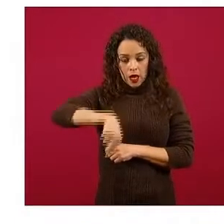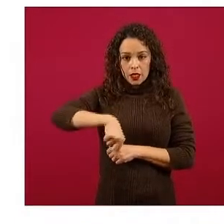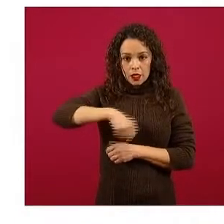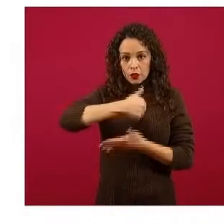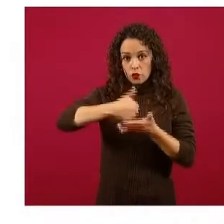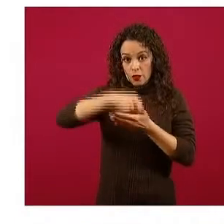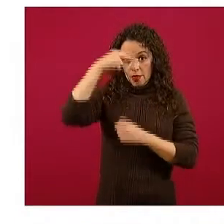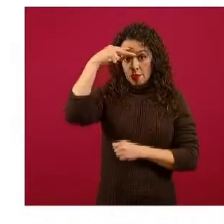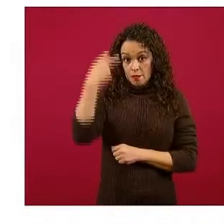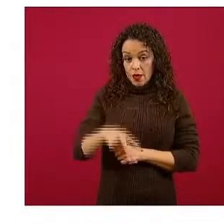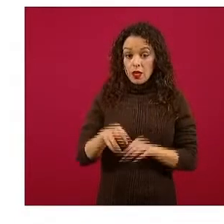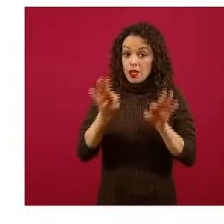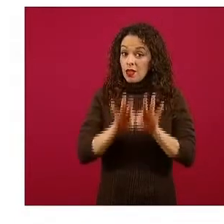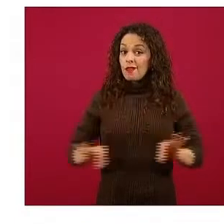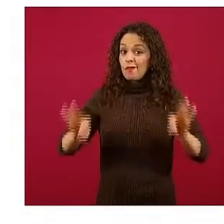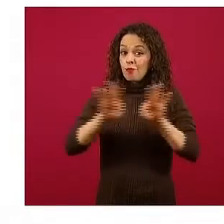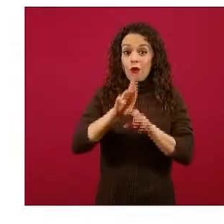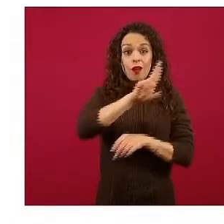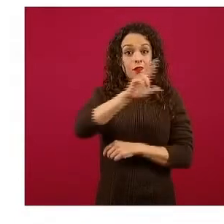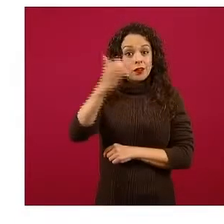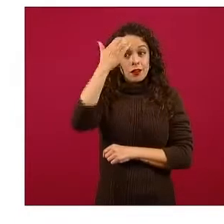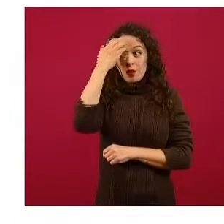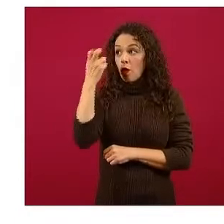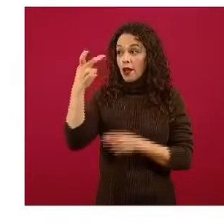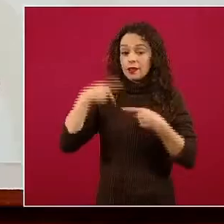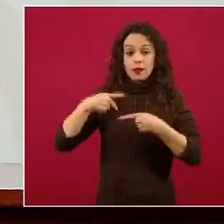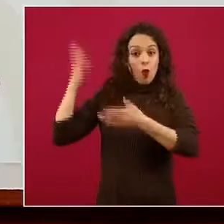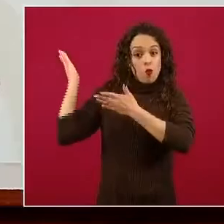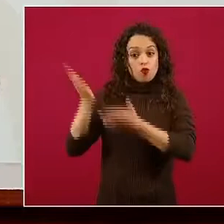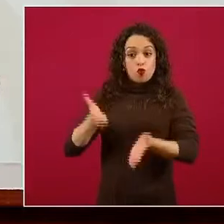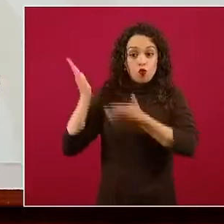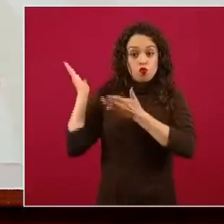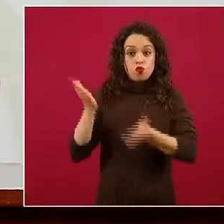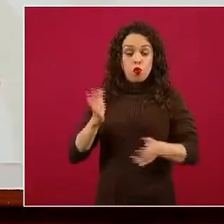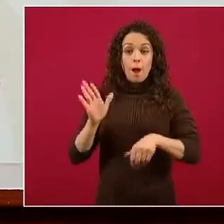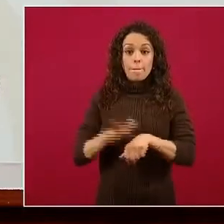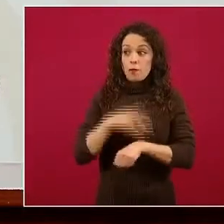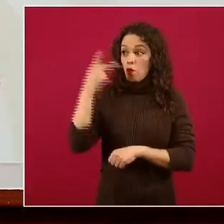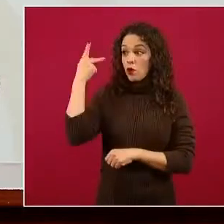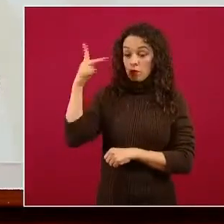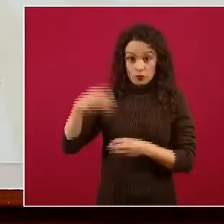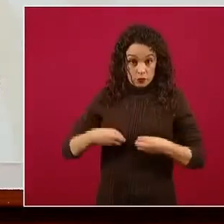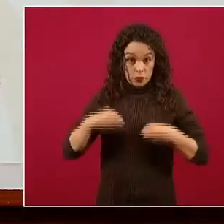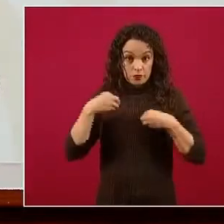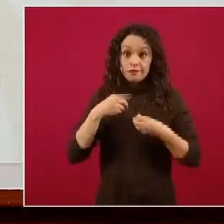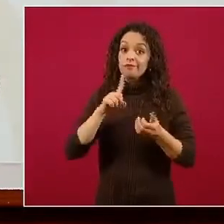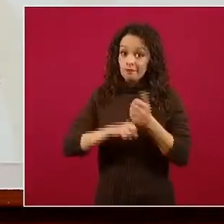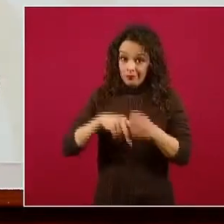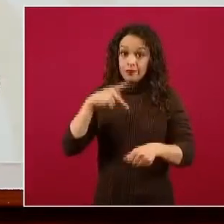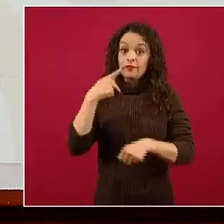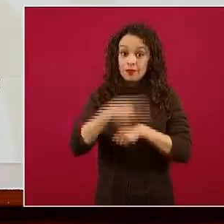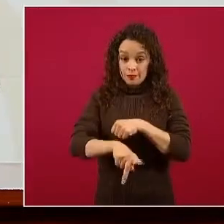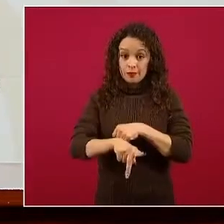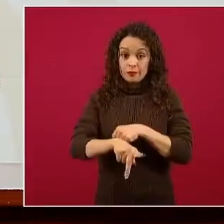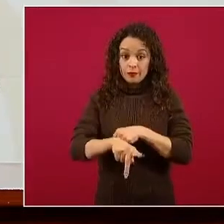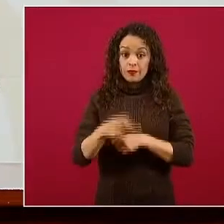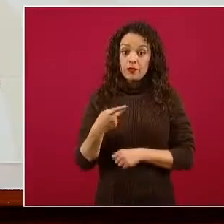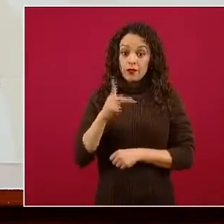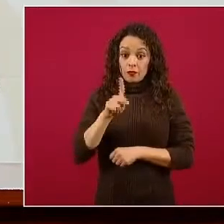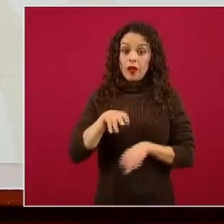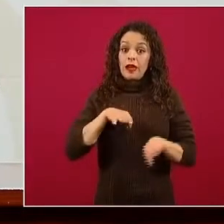importante reconocer a este personal que viene a la Ciudad de México arriesgando incluso su vida, trabajando con